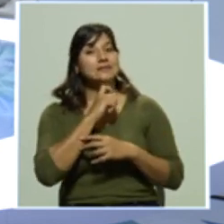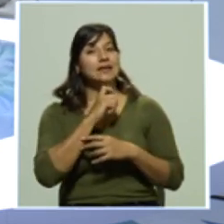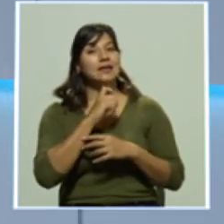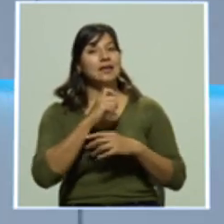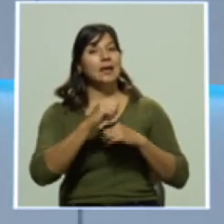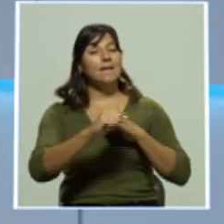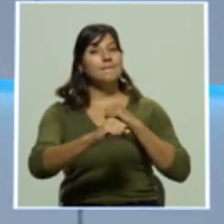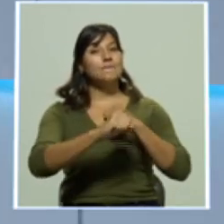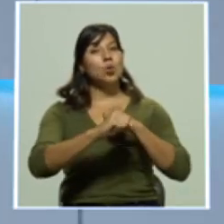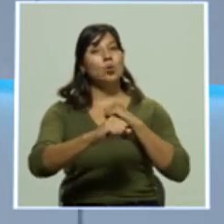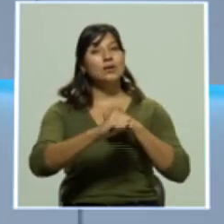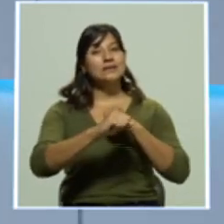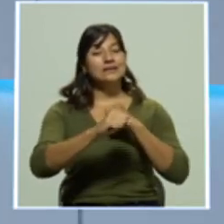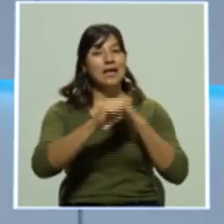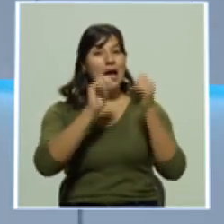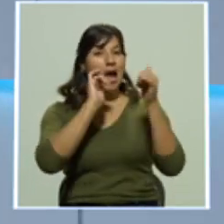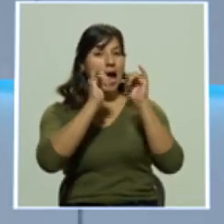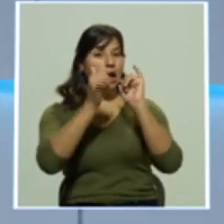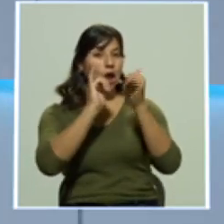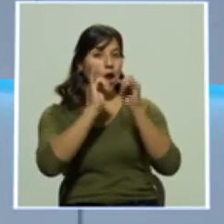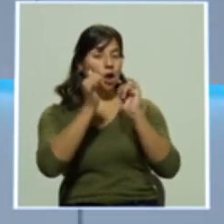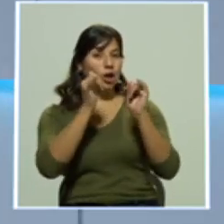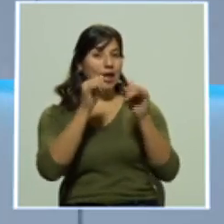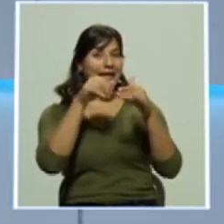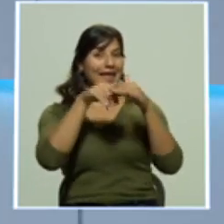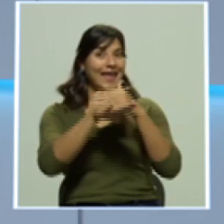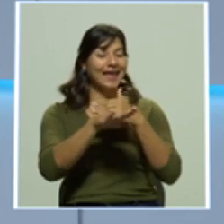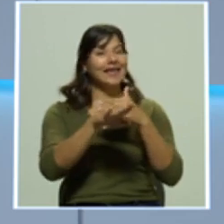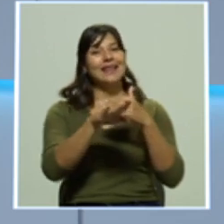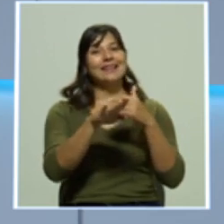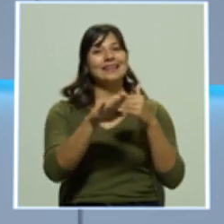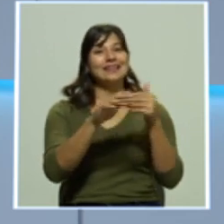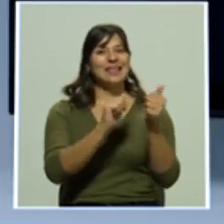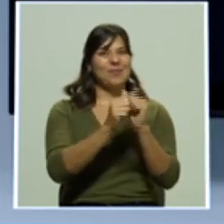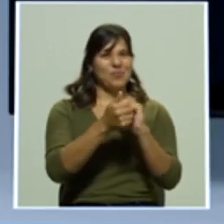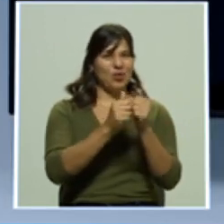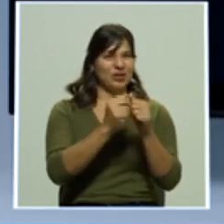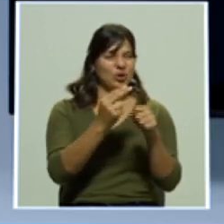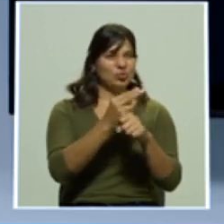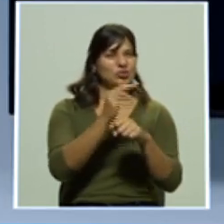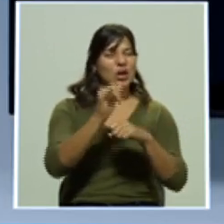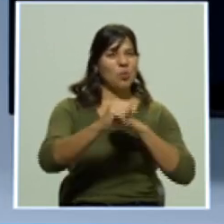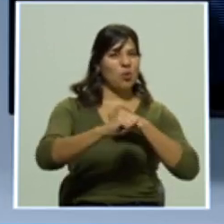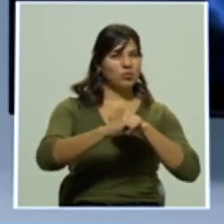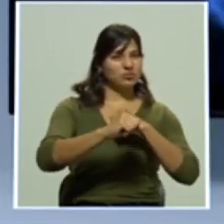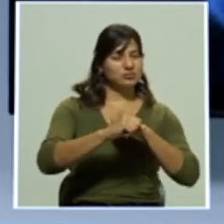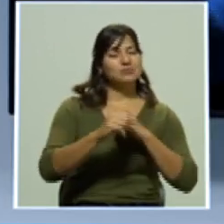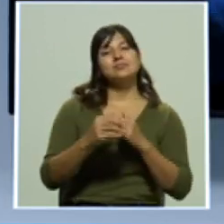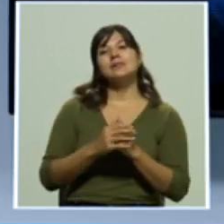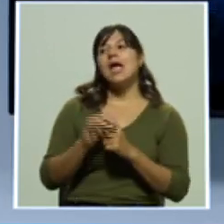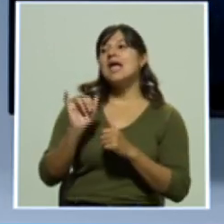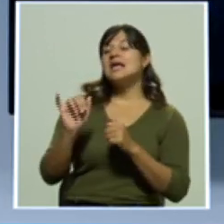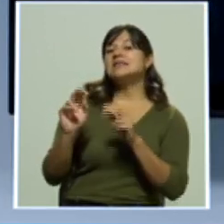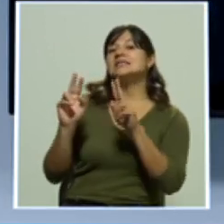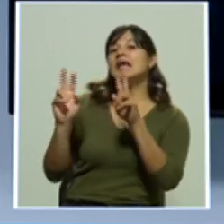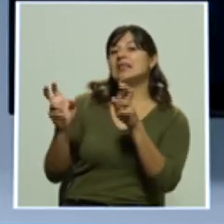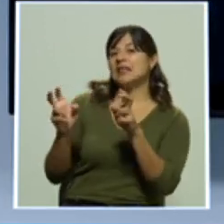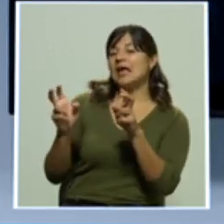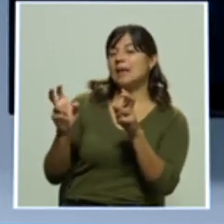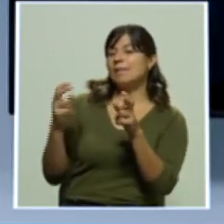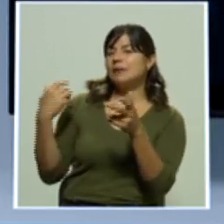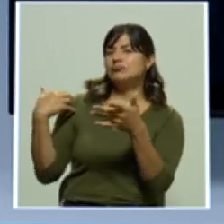publicidad de alcohol en el deporte. Es un tema, don Ernesto, que ha estado en la palestra